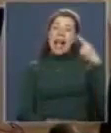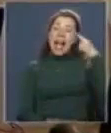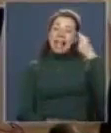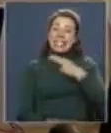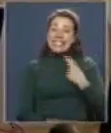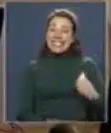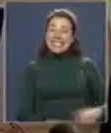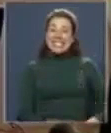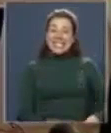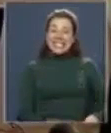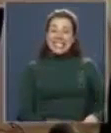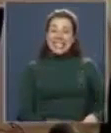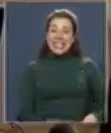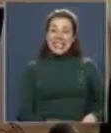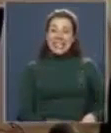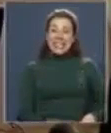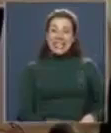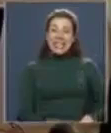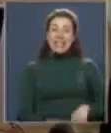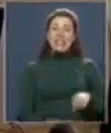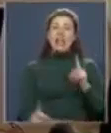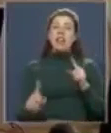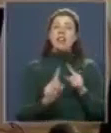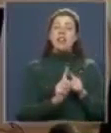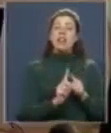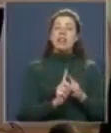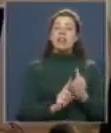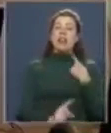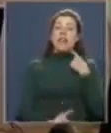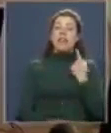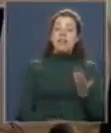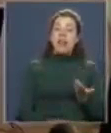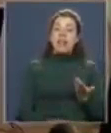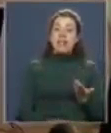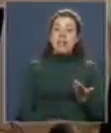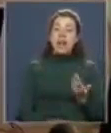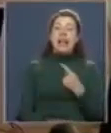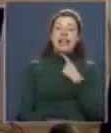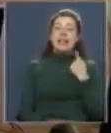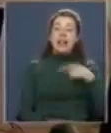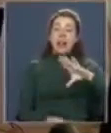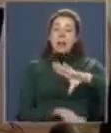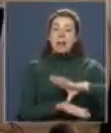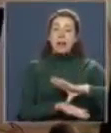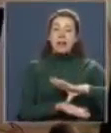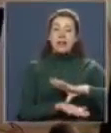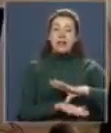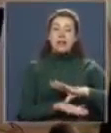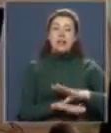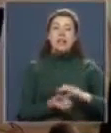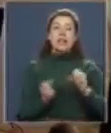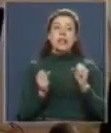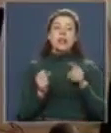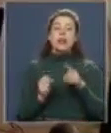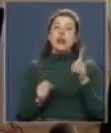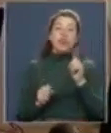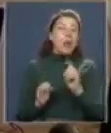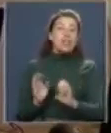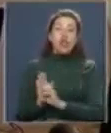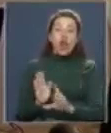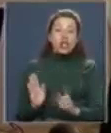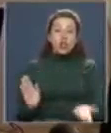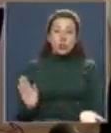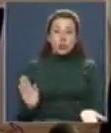empresa Tianqi en un acto que va directamente contra los intereses de la patria e incluso podríamos catalogarlo de